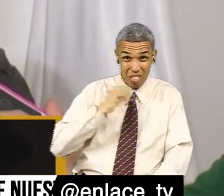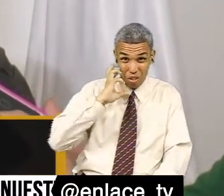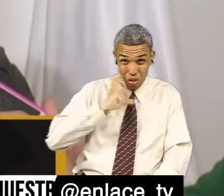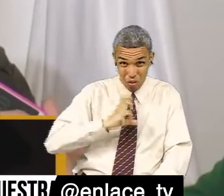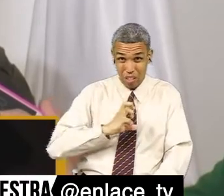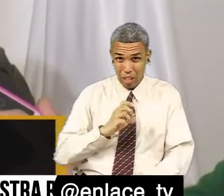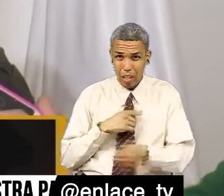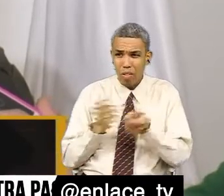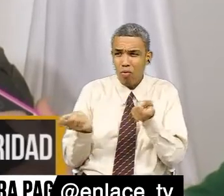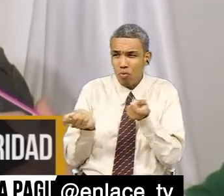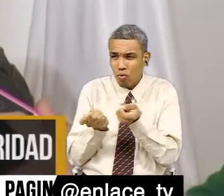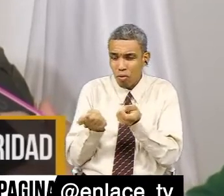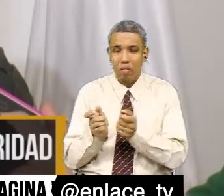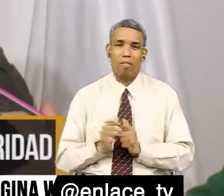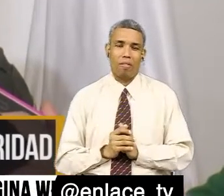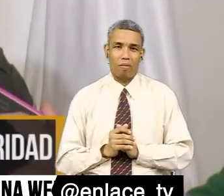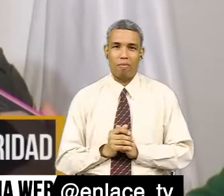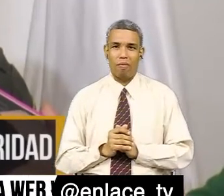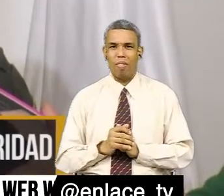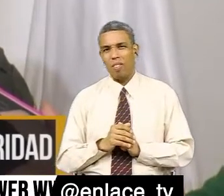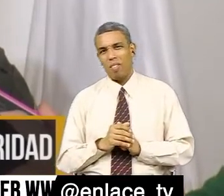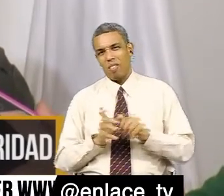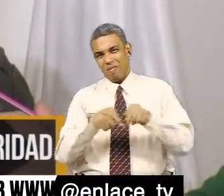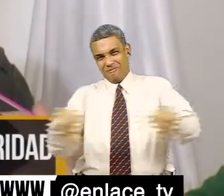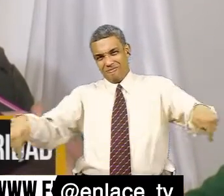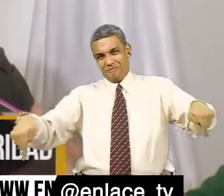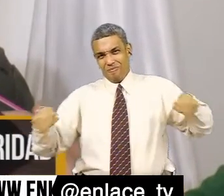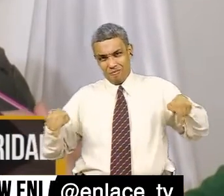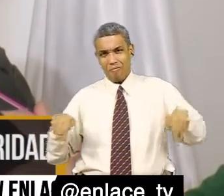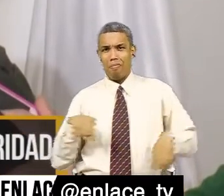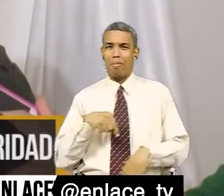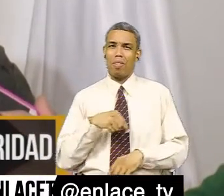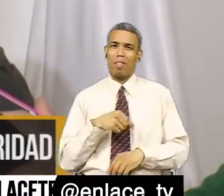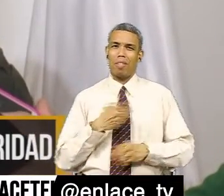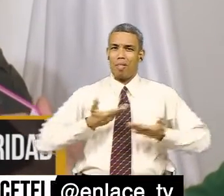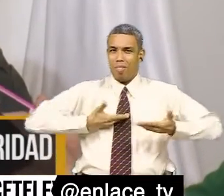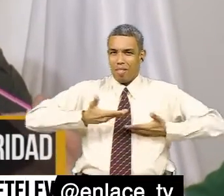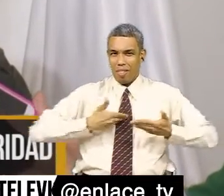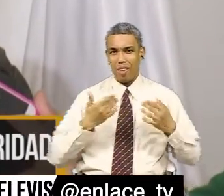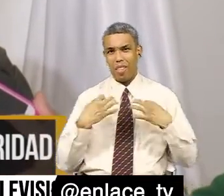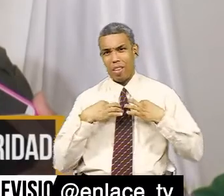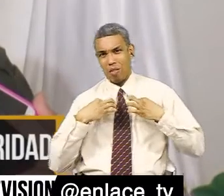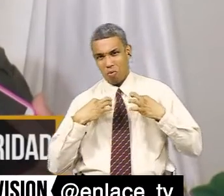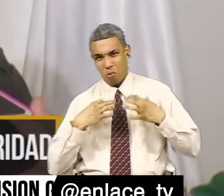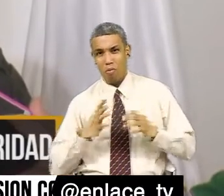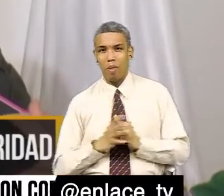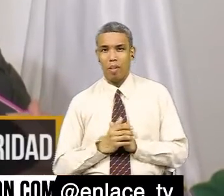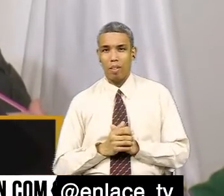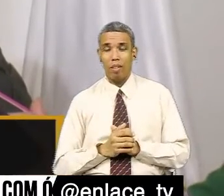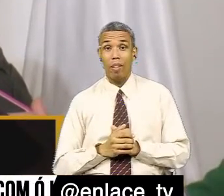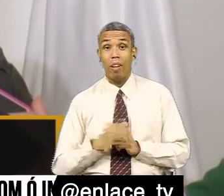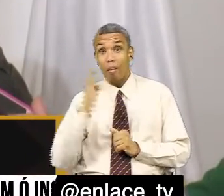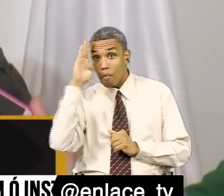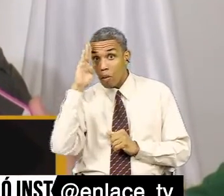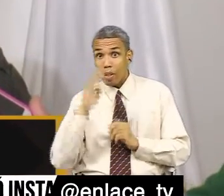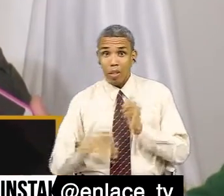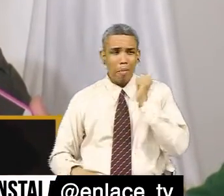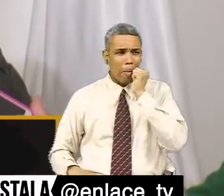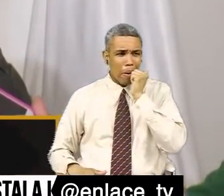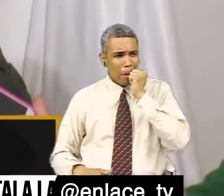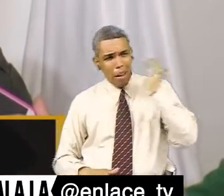bancario, unidades del cuadrante estaban solicitando apoyo para dar una posible captura a una persona que había ingresado a